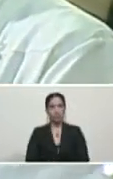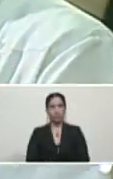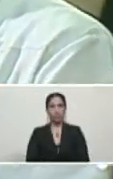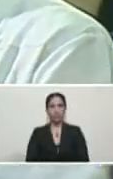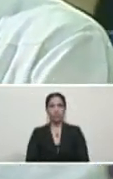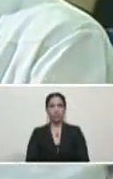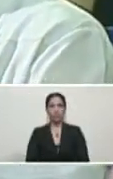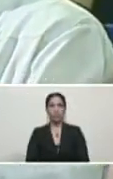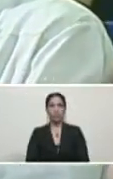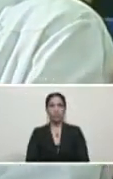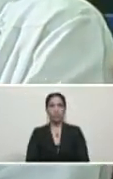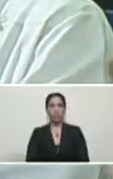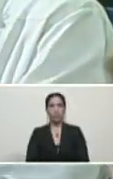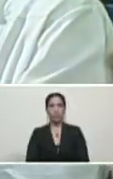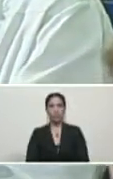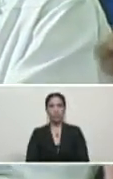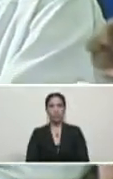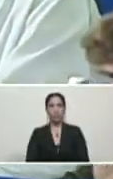Y